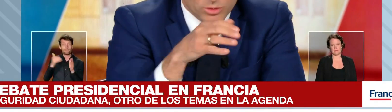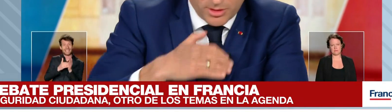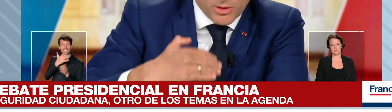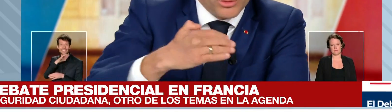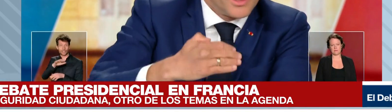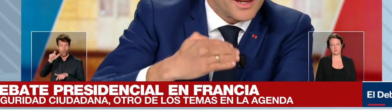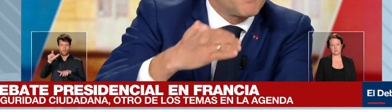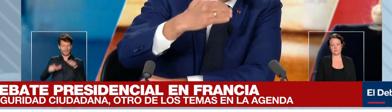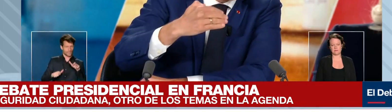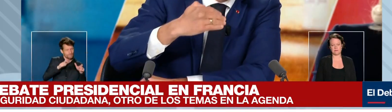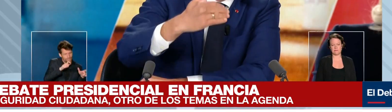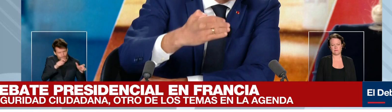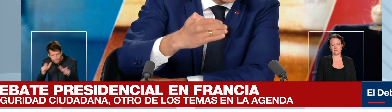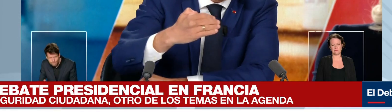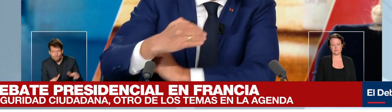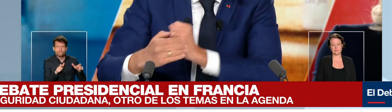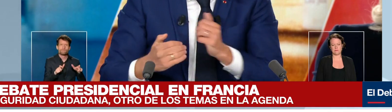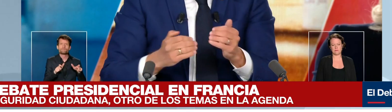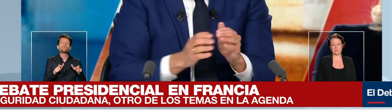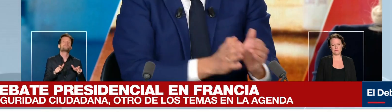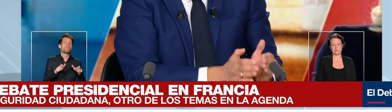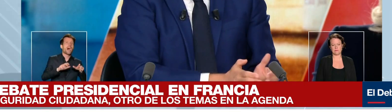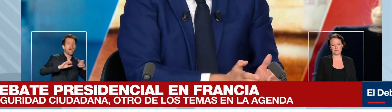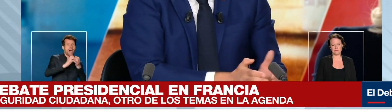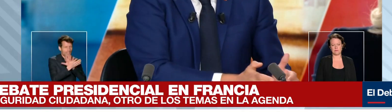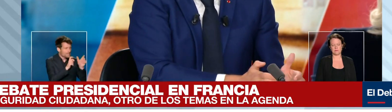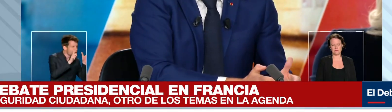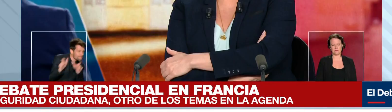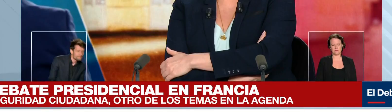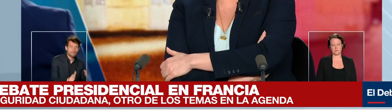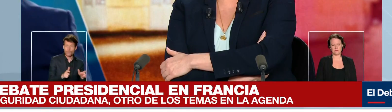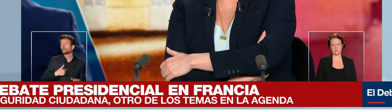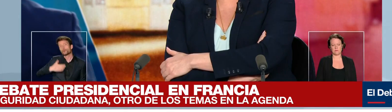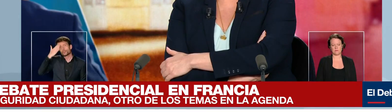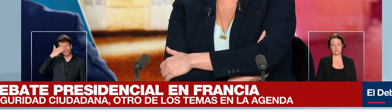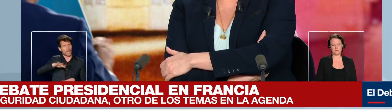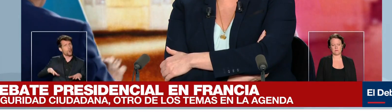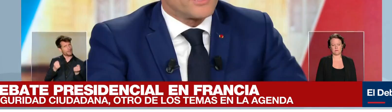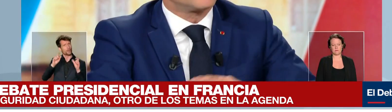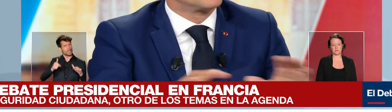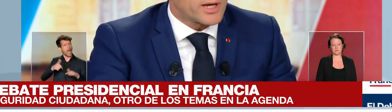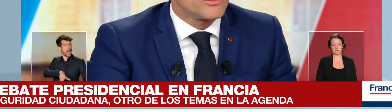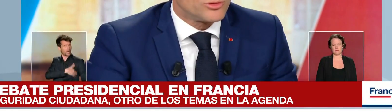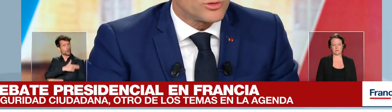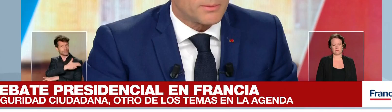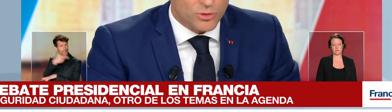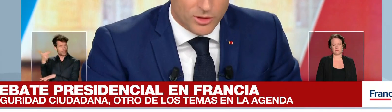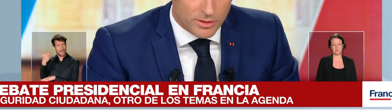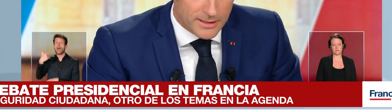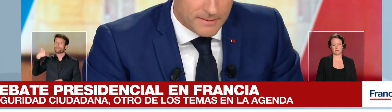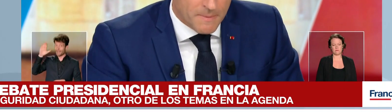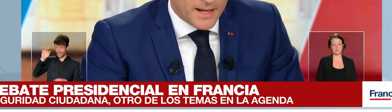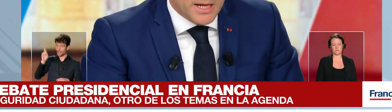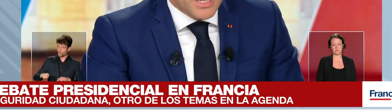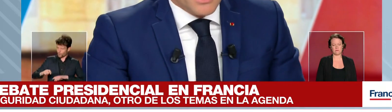de patrullas, para justamente responder y proteger de manera rápida. Sabemos hacerlo porque tenemos una agencia nacional, pero hay que desplegar estos medios. Es